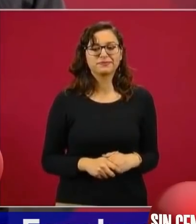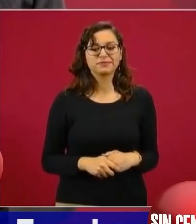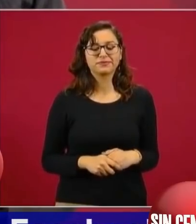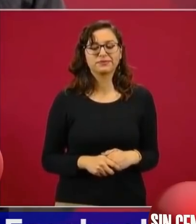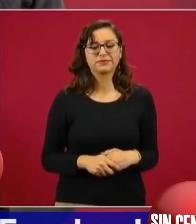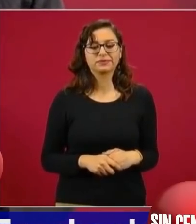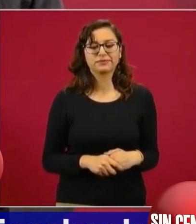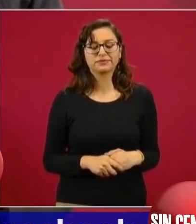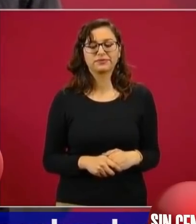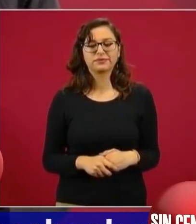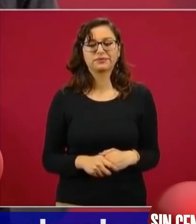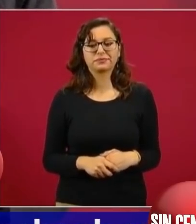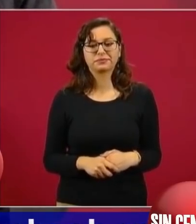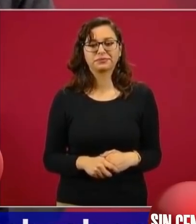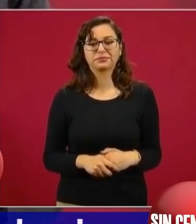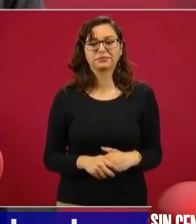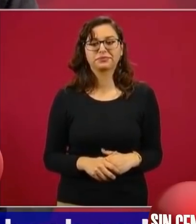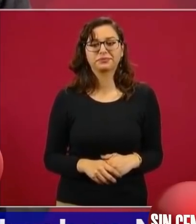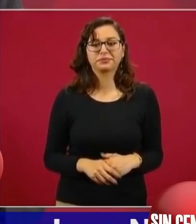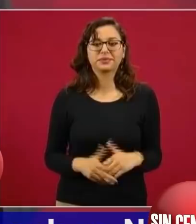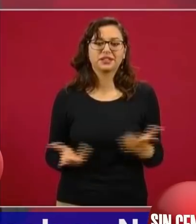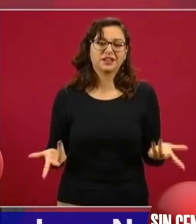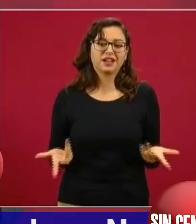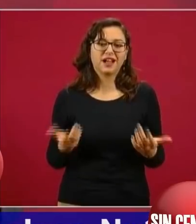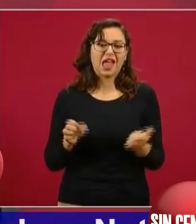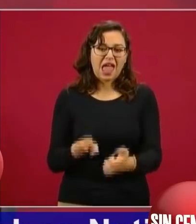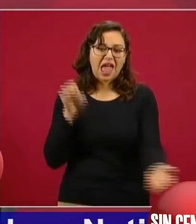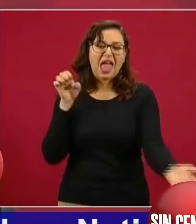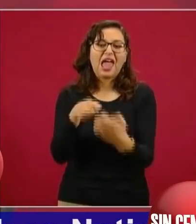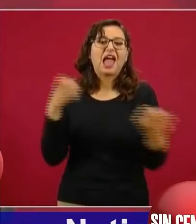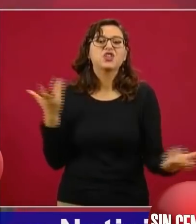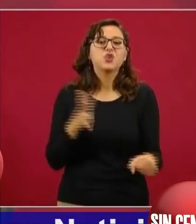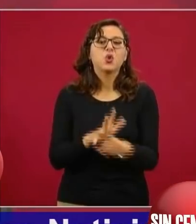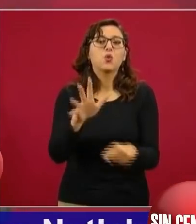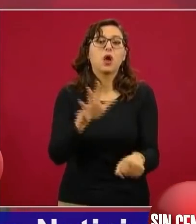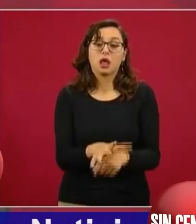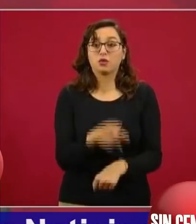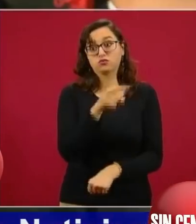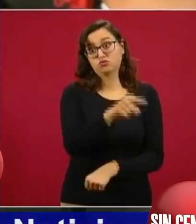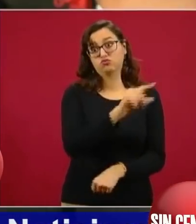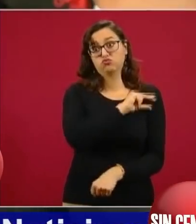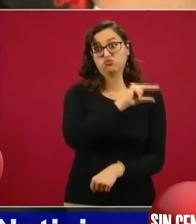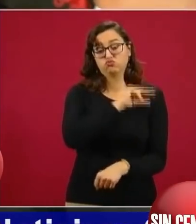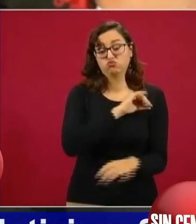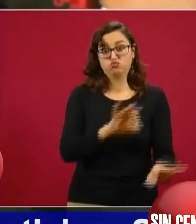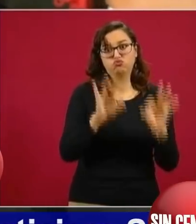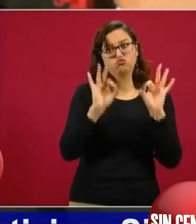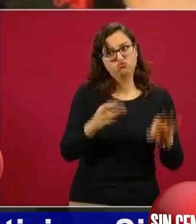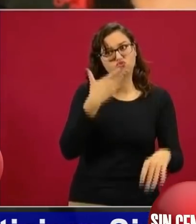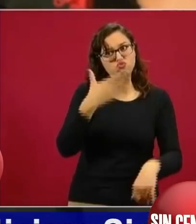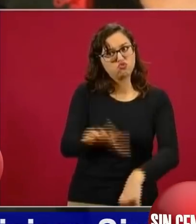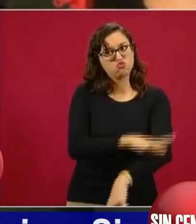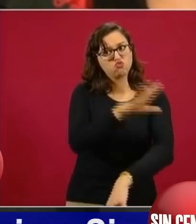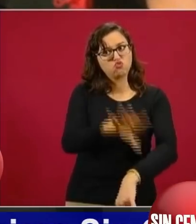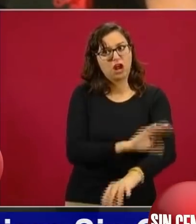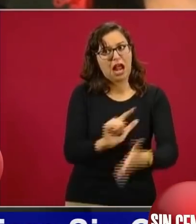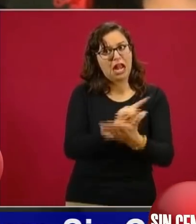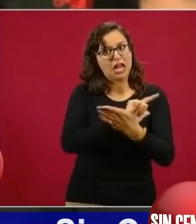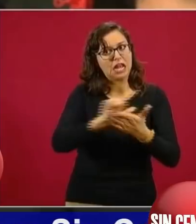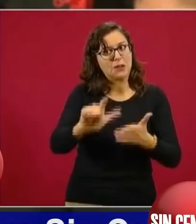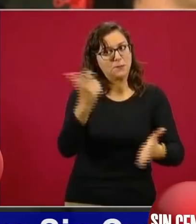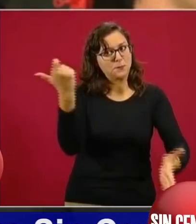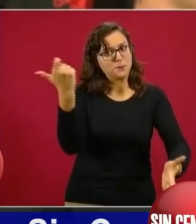el engaño de que se trataba de energía limpia y más barata. No sé si